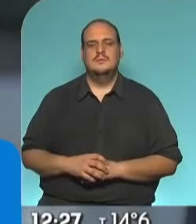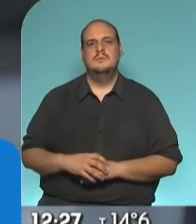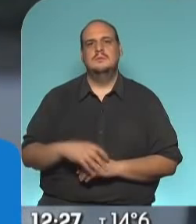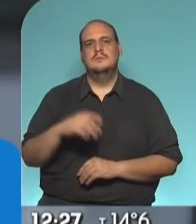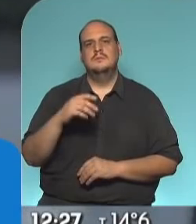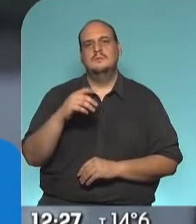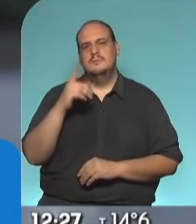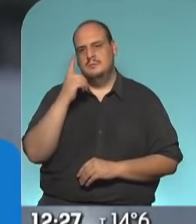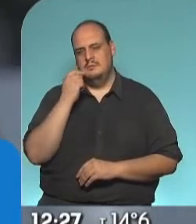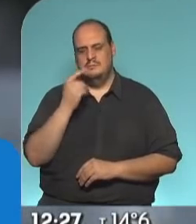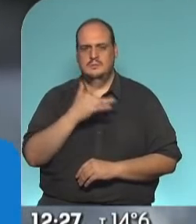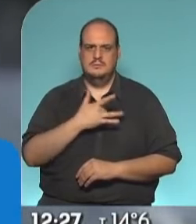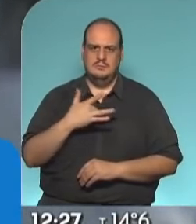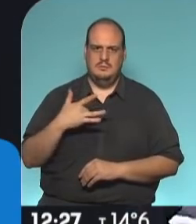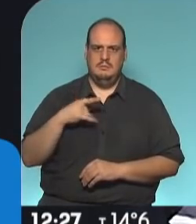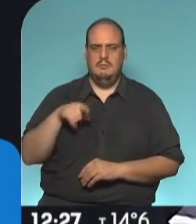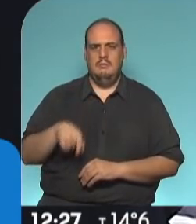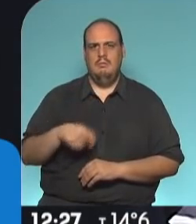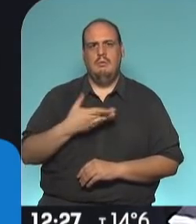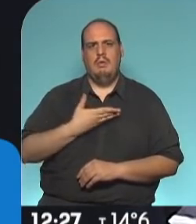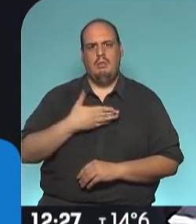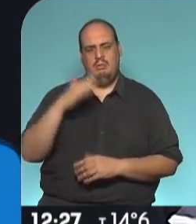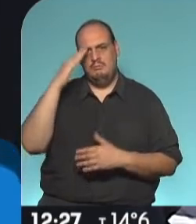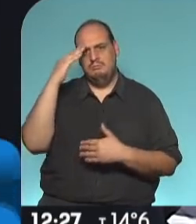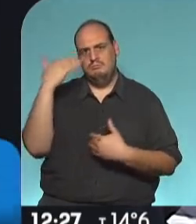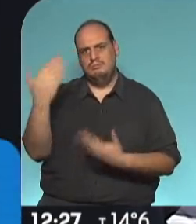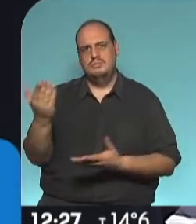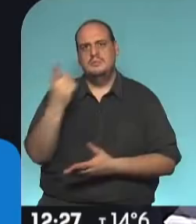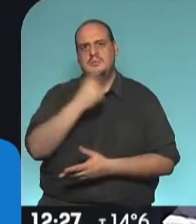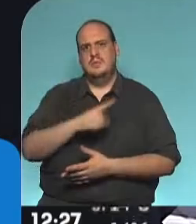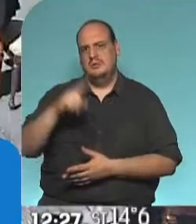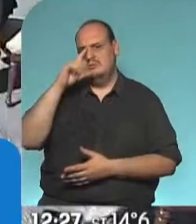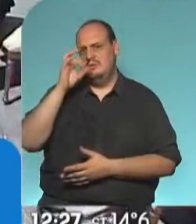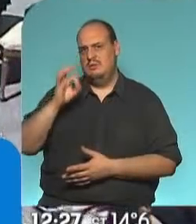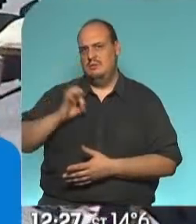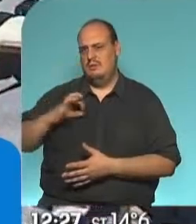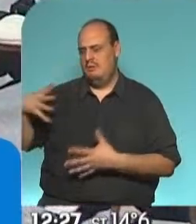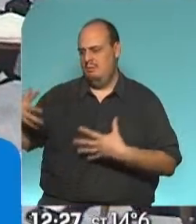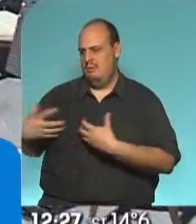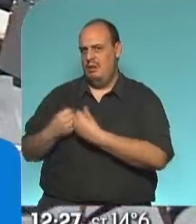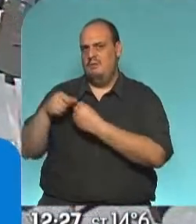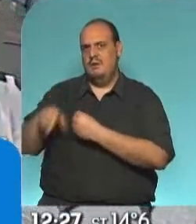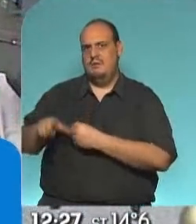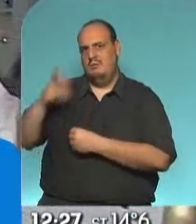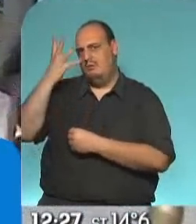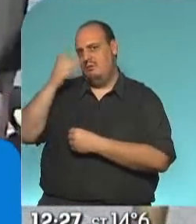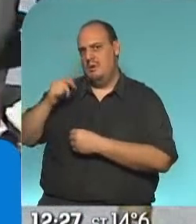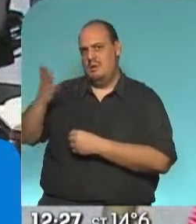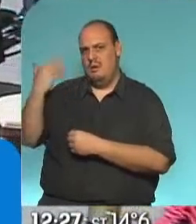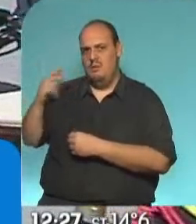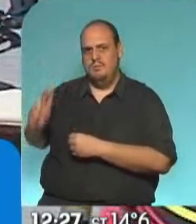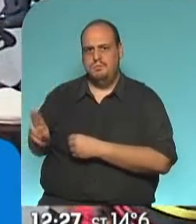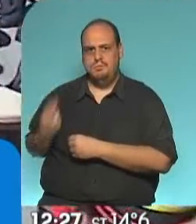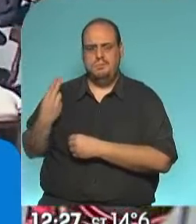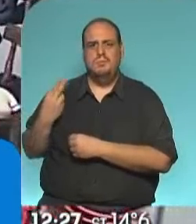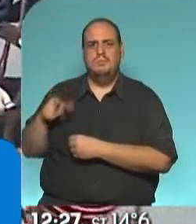Señoras, señores, en este acto en conmemoración del 170º aniversario del paso a la inmortalidad del General San